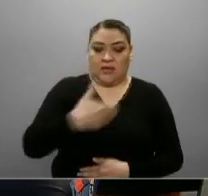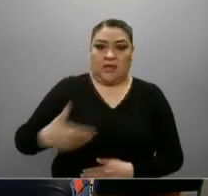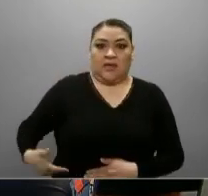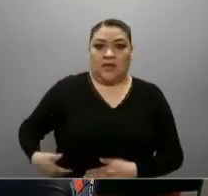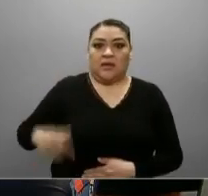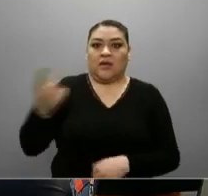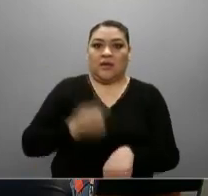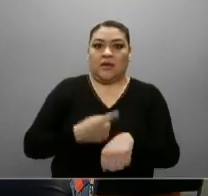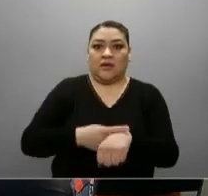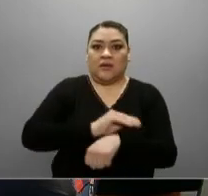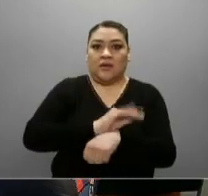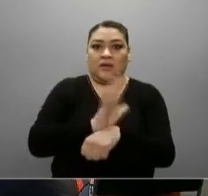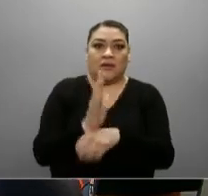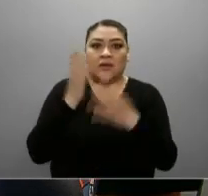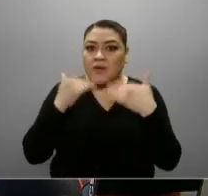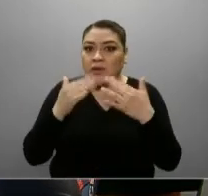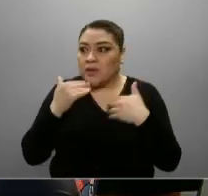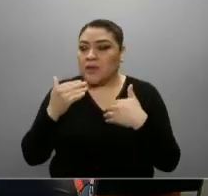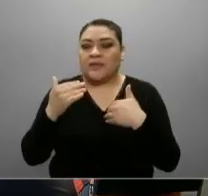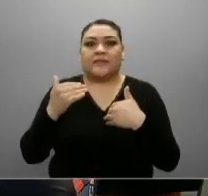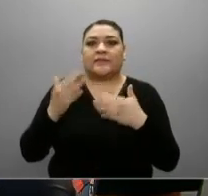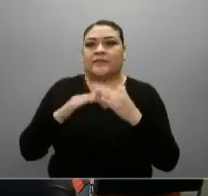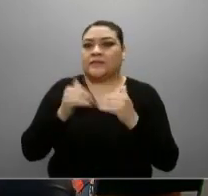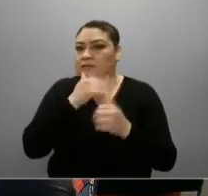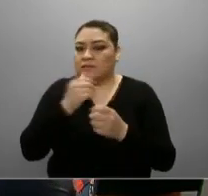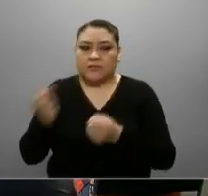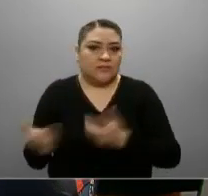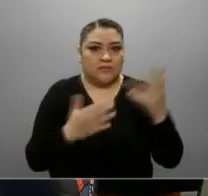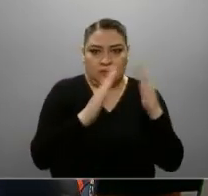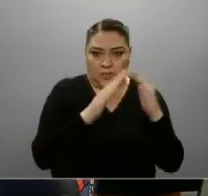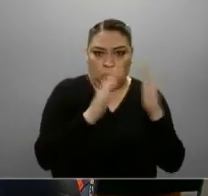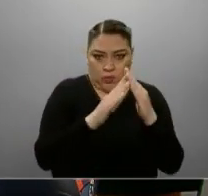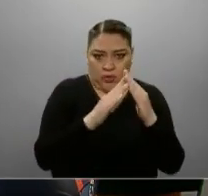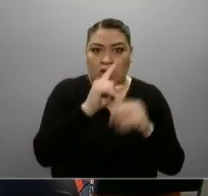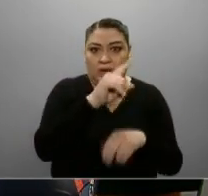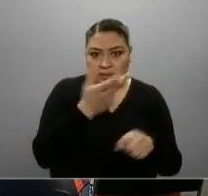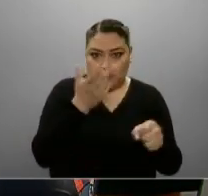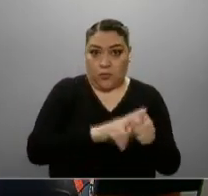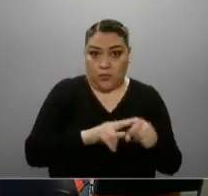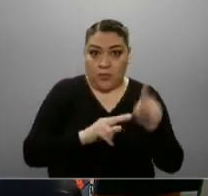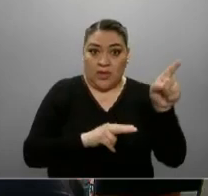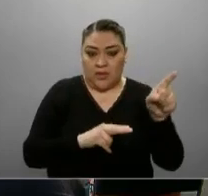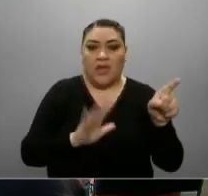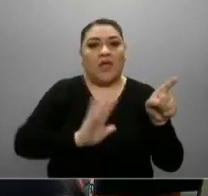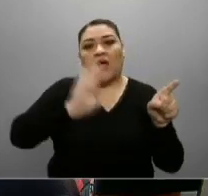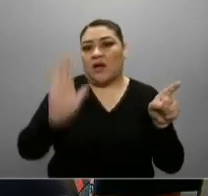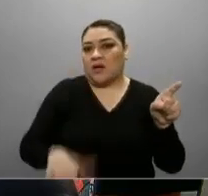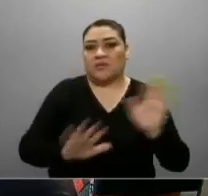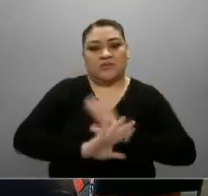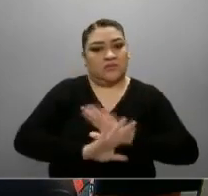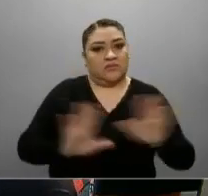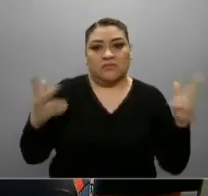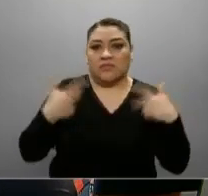superó el COVID en su casa y ya se lo llevaron a un hospital. Y hay el primer muerto